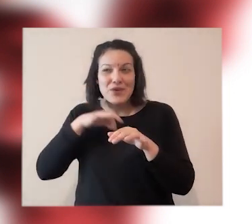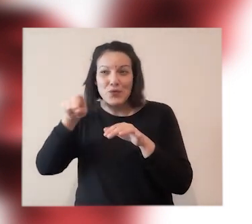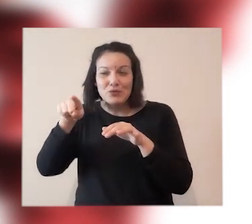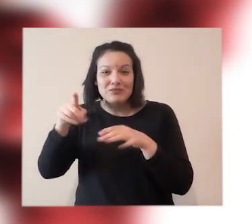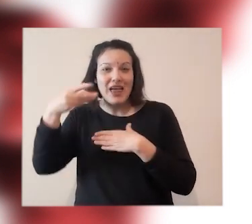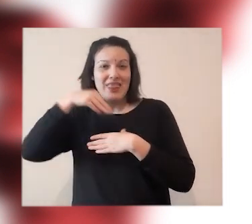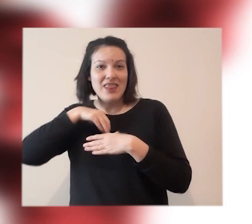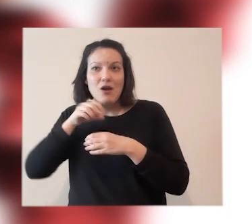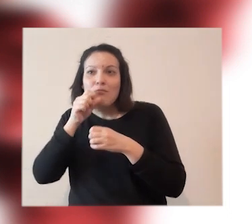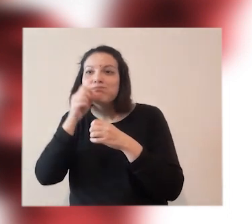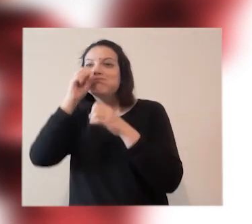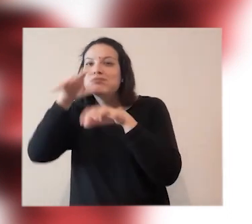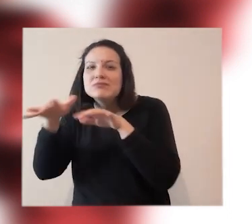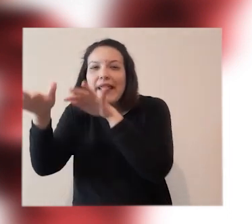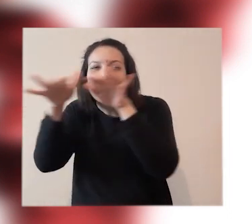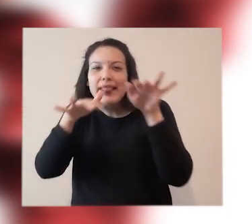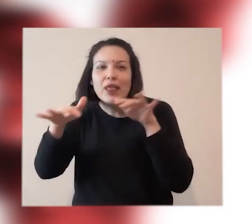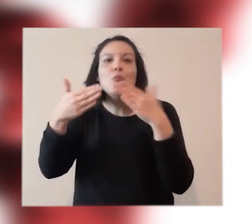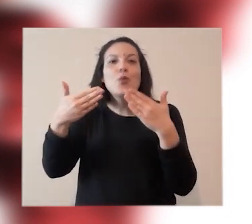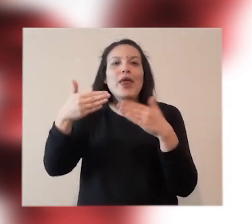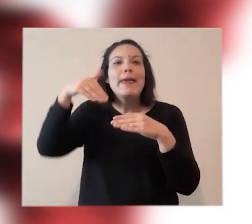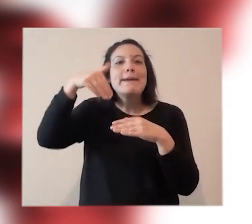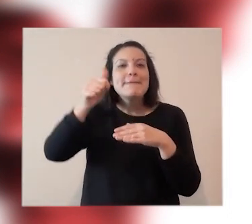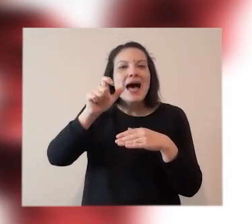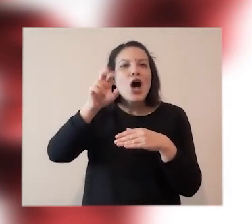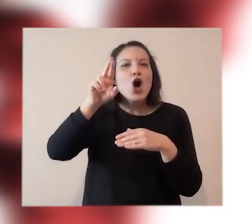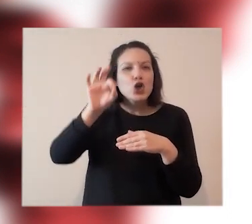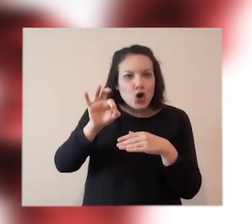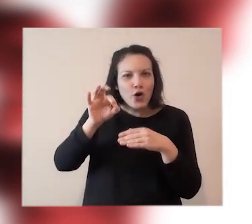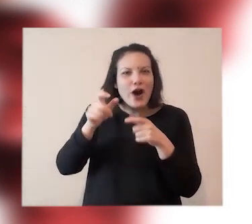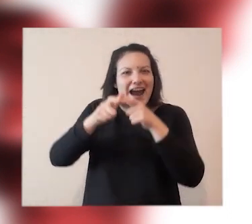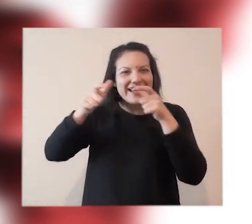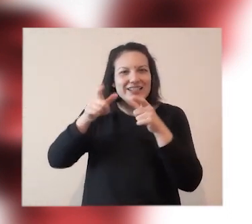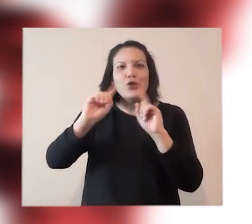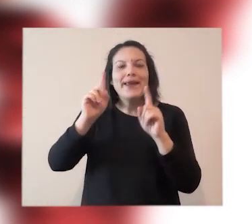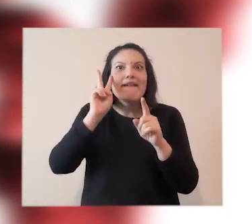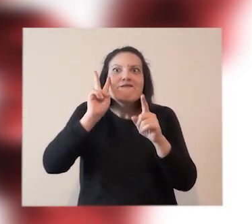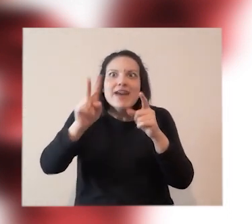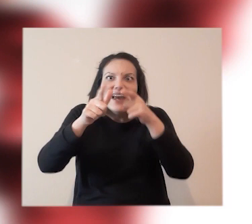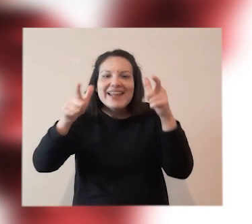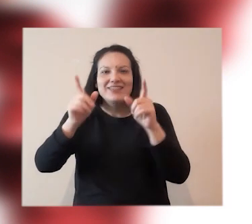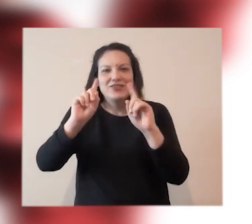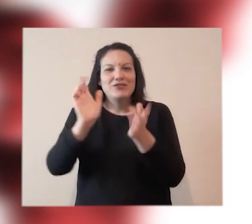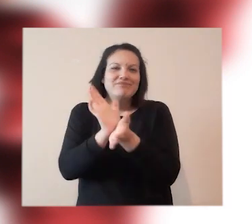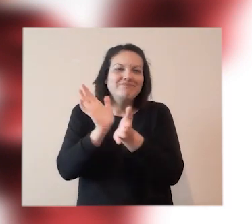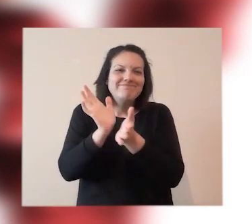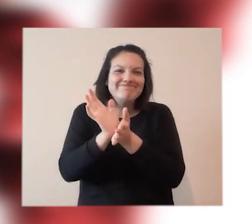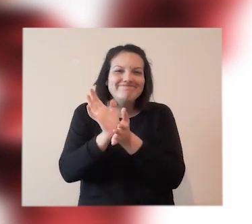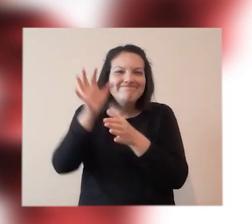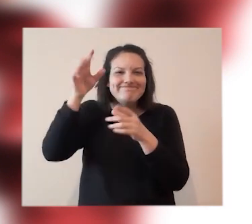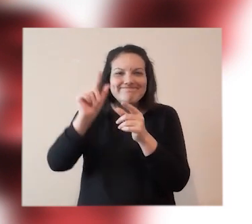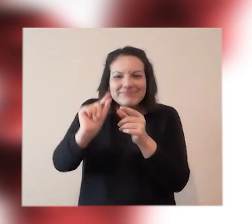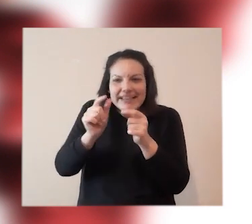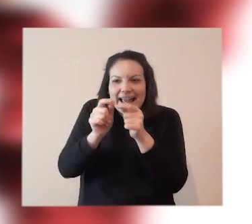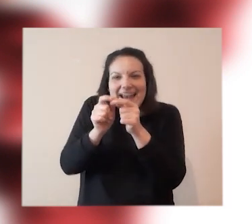encuentran, digamos, ya sea como macropartículas, en realidad no es que sean macro porque son visibles, sino que son partículas más grandes,